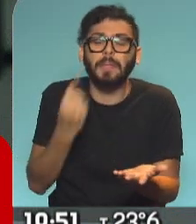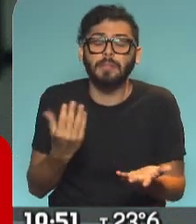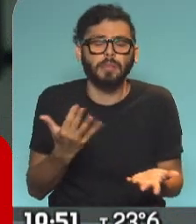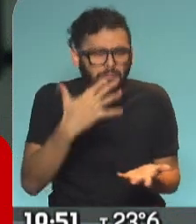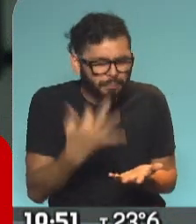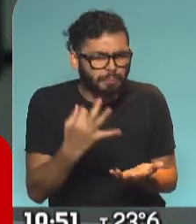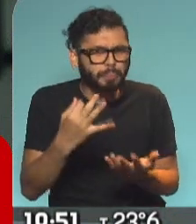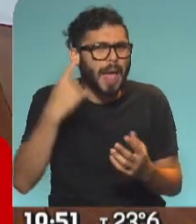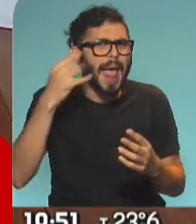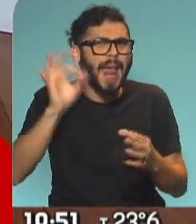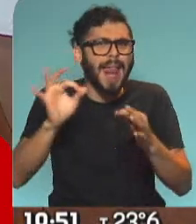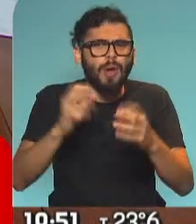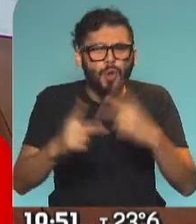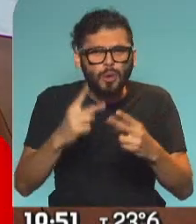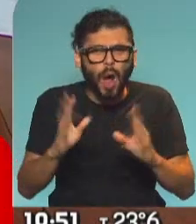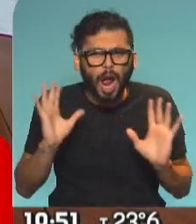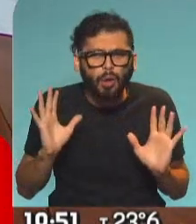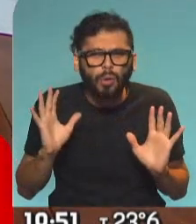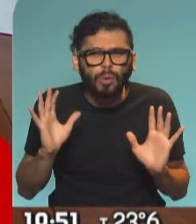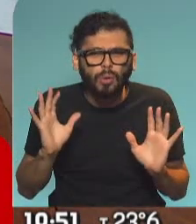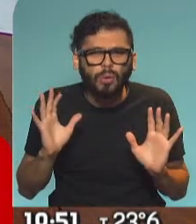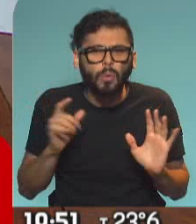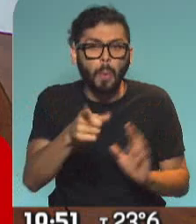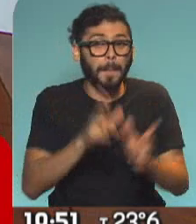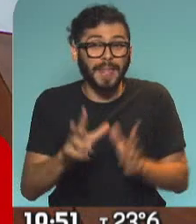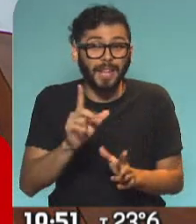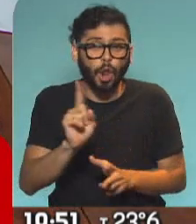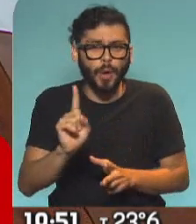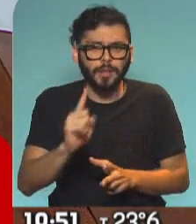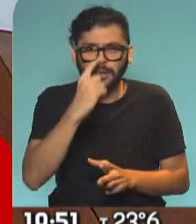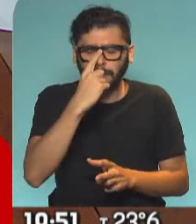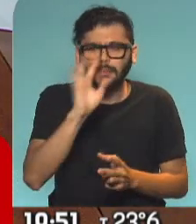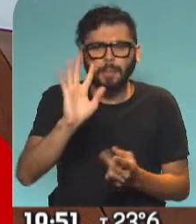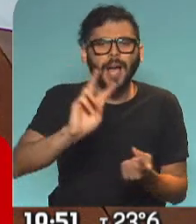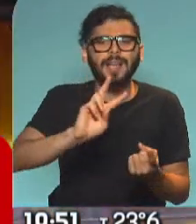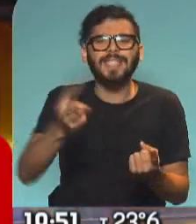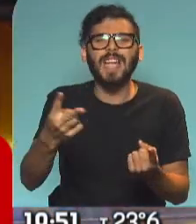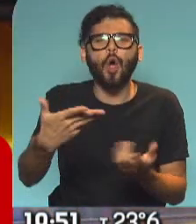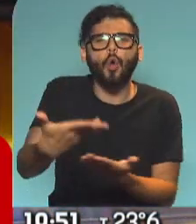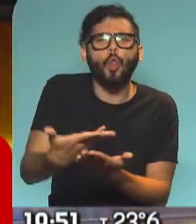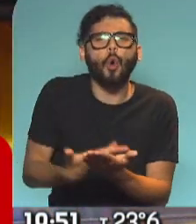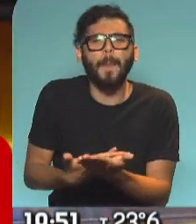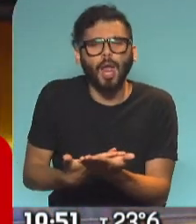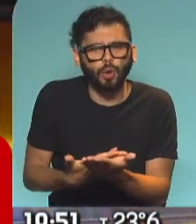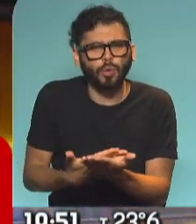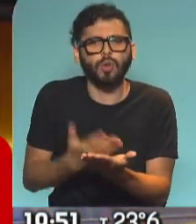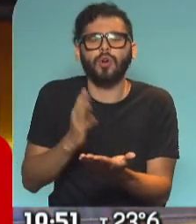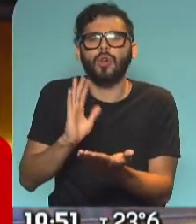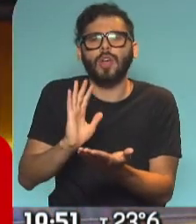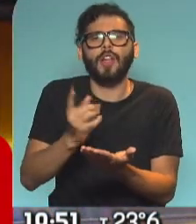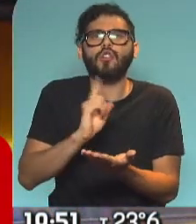Bueno, a ver, acaba de decirme lo contrario. tenemos un segundo documento que no desmiente la característica